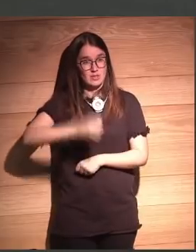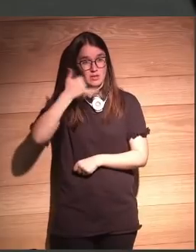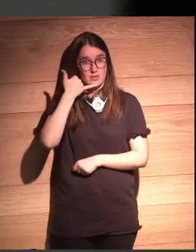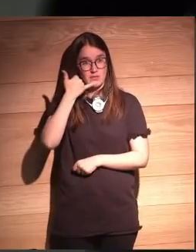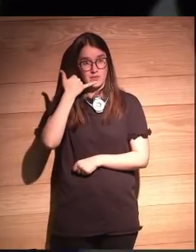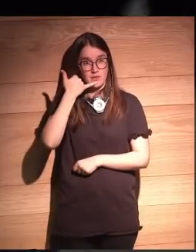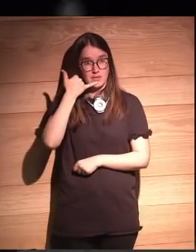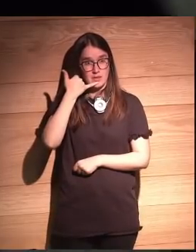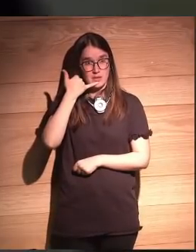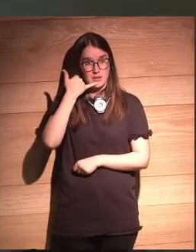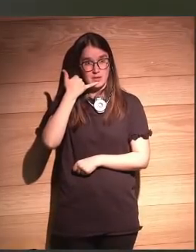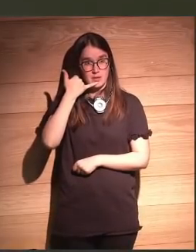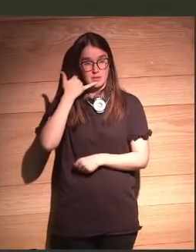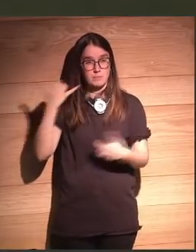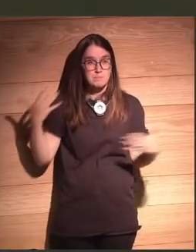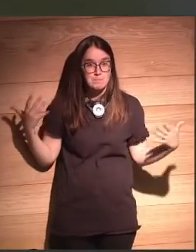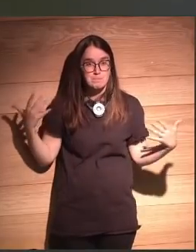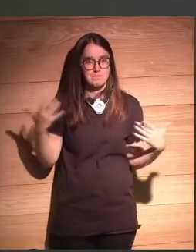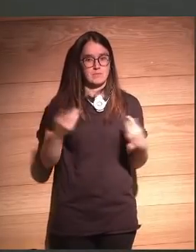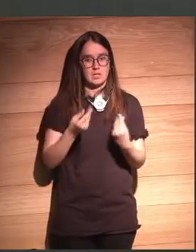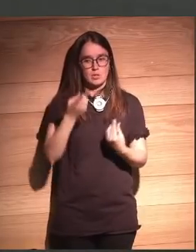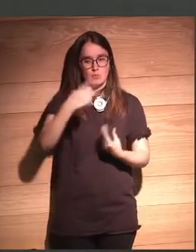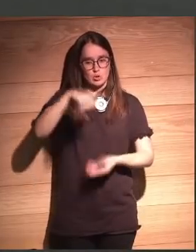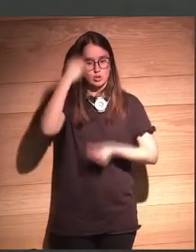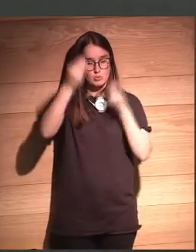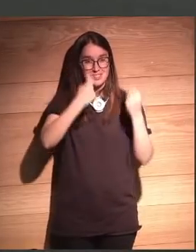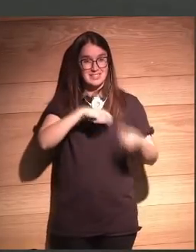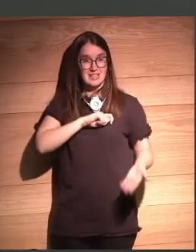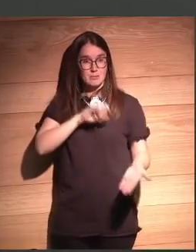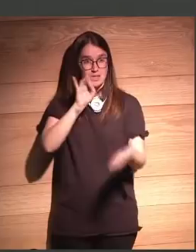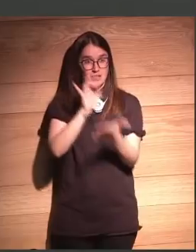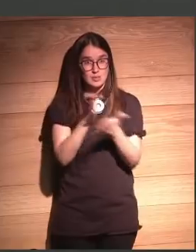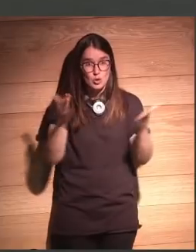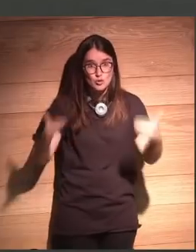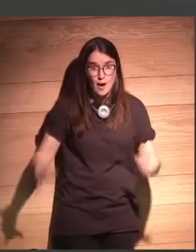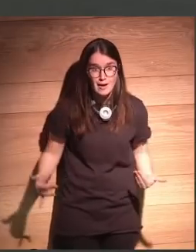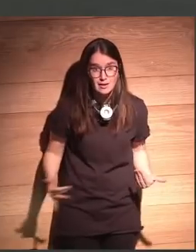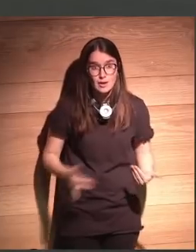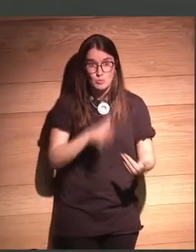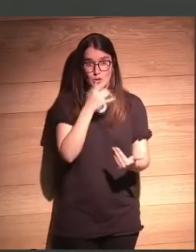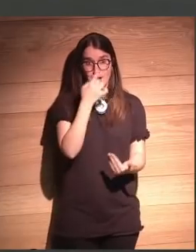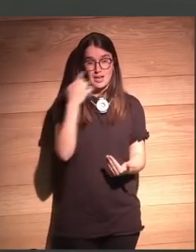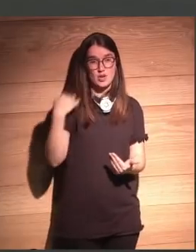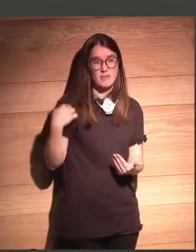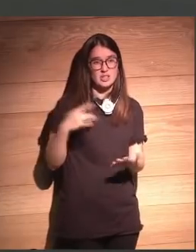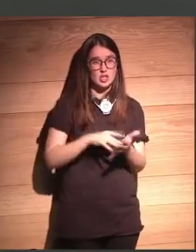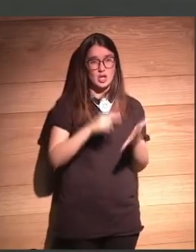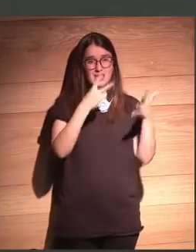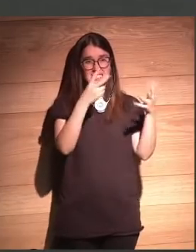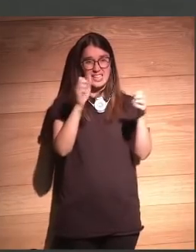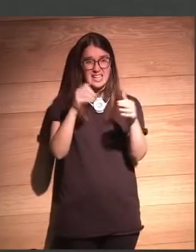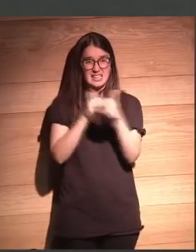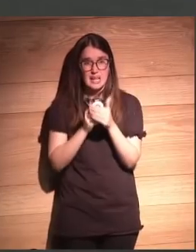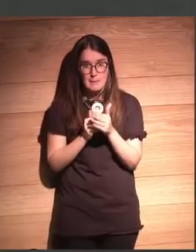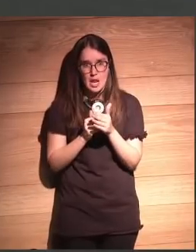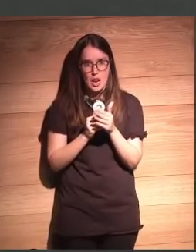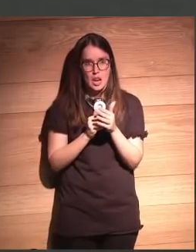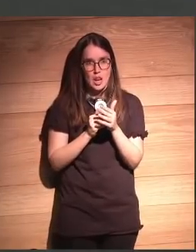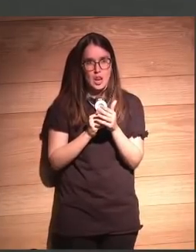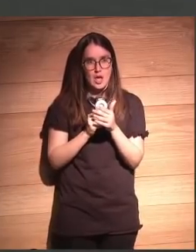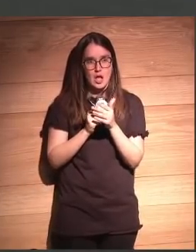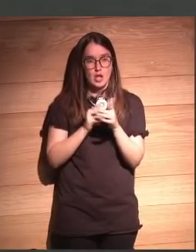Telefónica. ¿Que vosotros creéis que no hay desahucios en España ya o qué? Porque el año pasado ha habido 70.000,